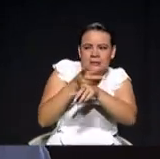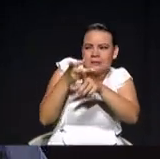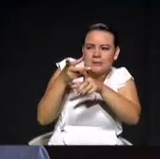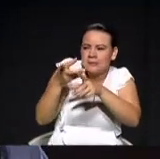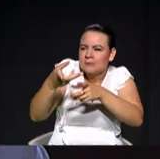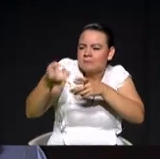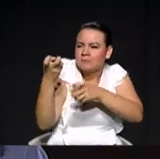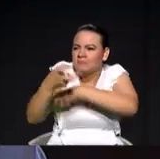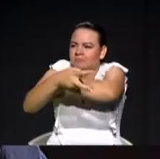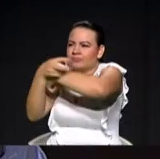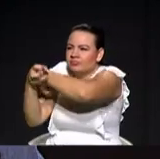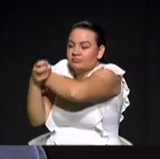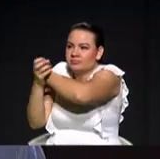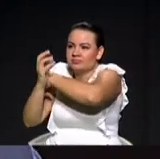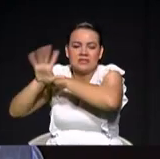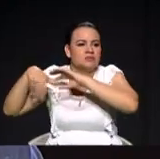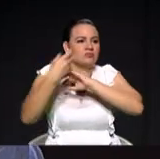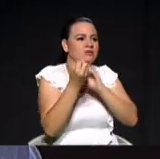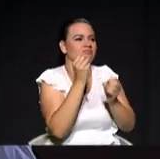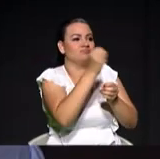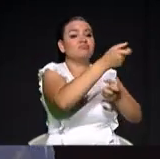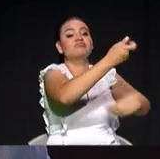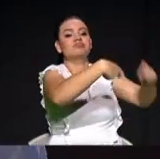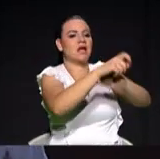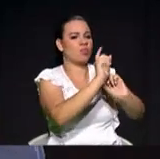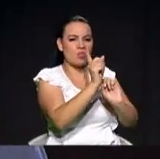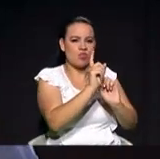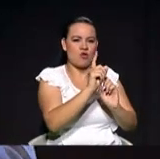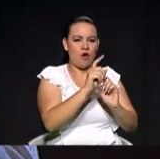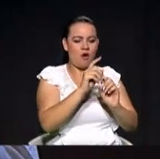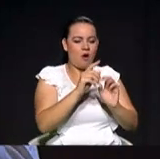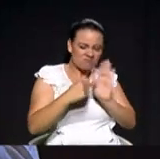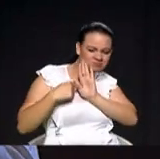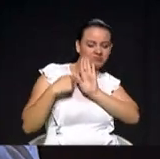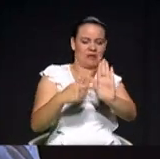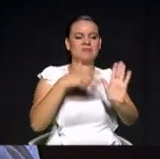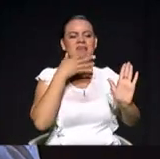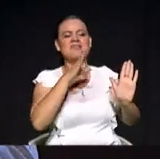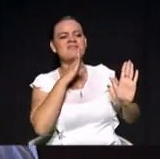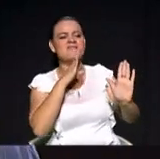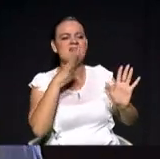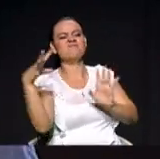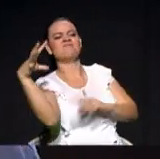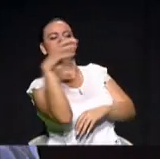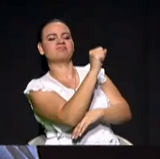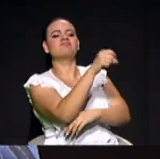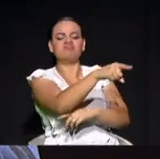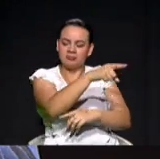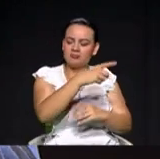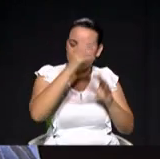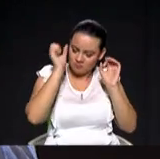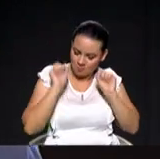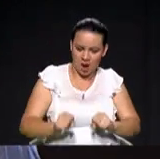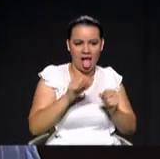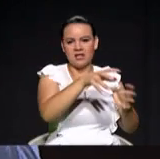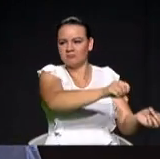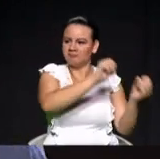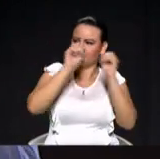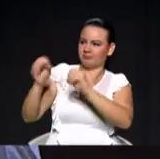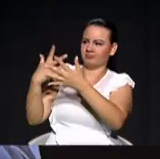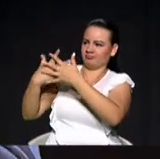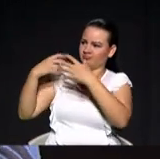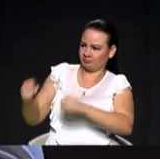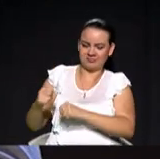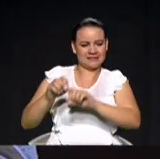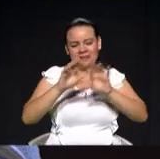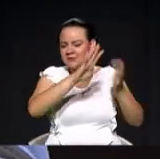desincentivando la estructura criminal la economía criminal vamos debilitando está esta posibilidad que tienen estas bandas de ser fuertes y